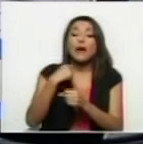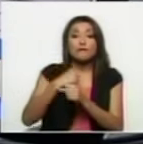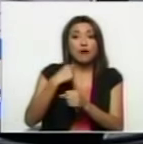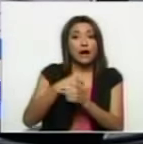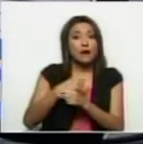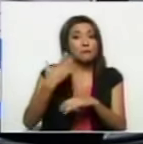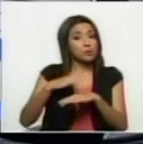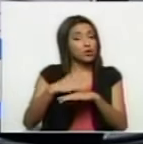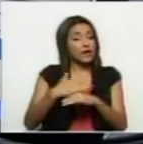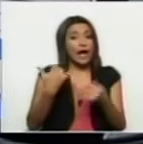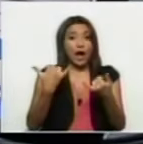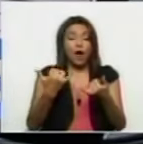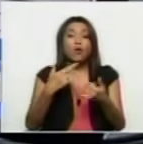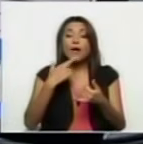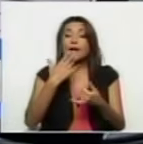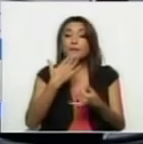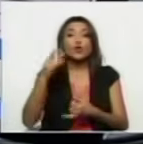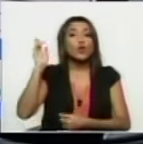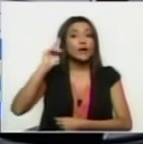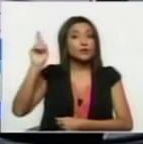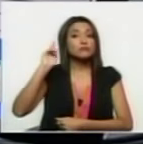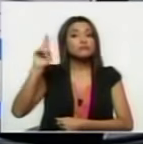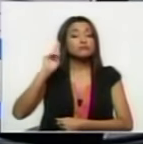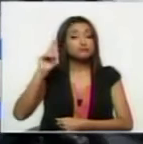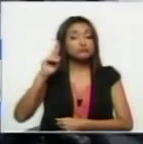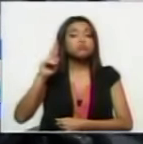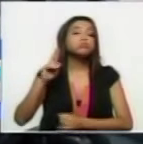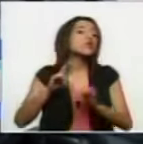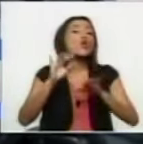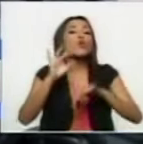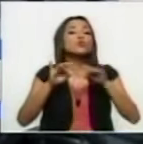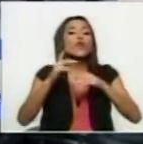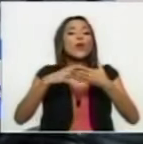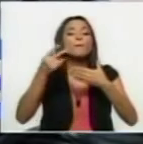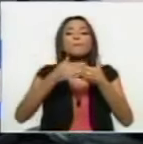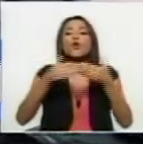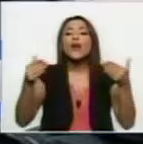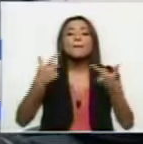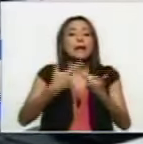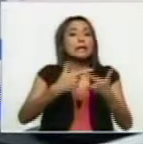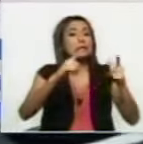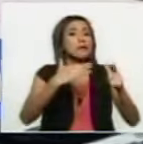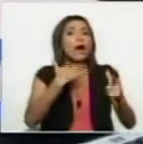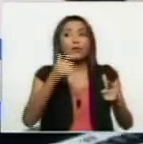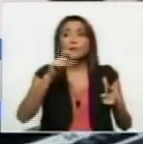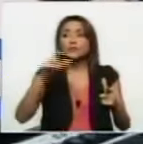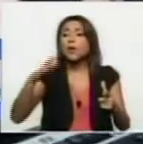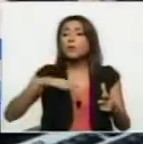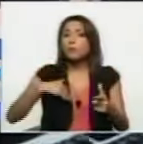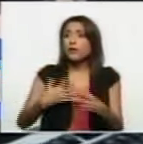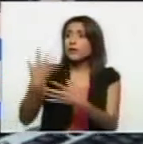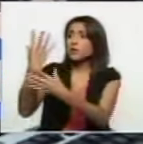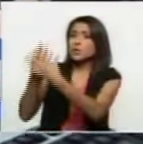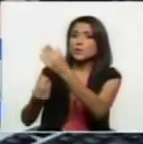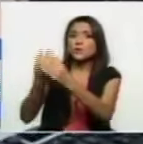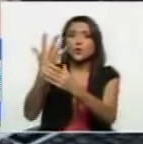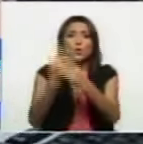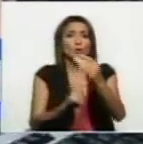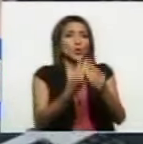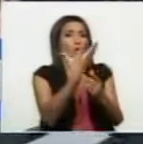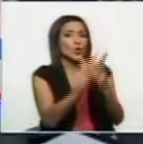trabajadoras, porque hoy la emisora cuenta con software libre en el cual pueden descargar sus programaciones y los